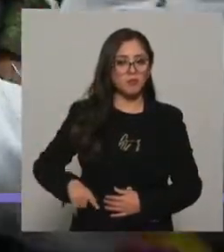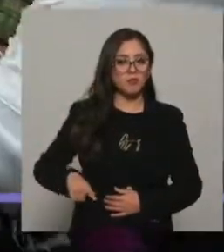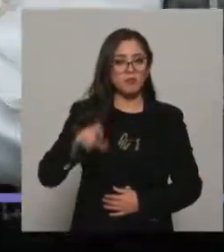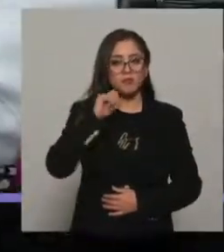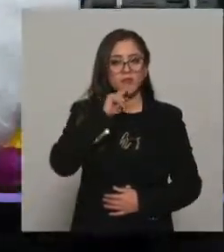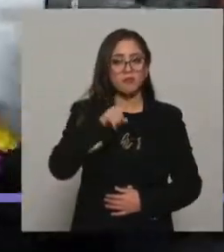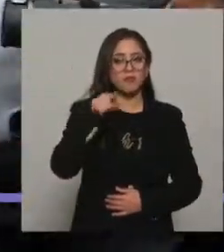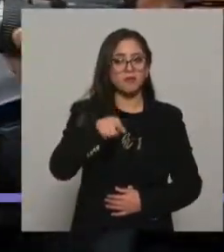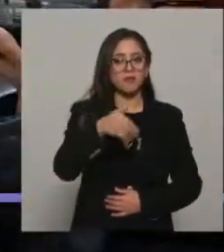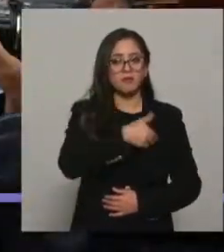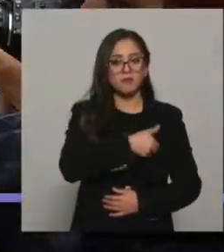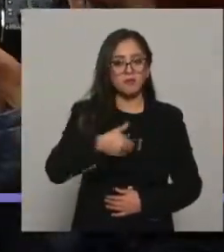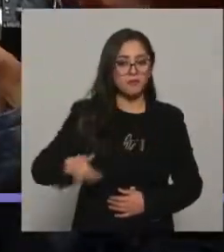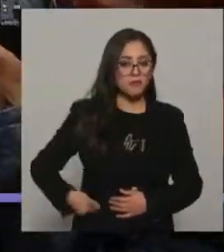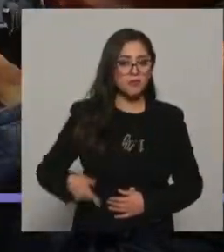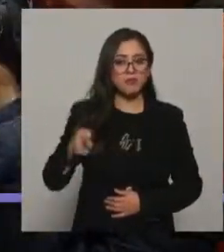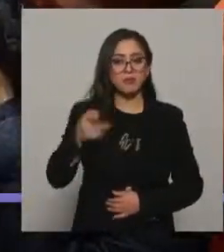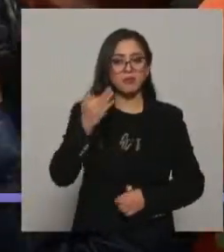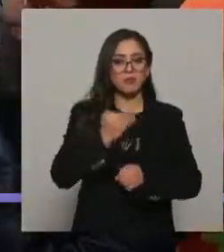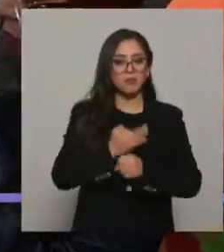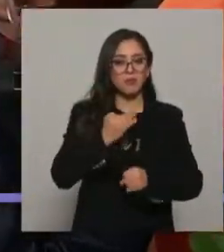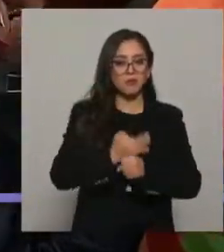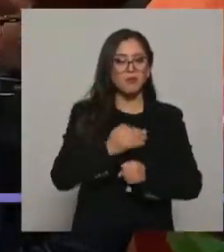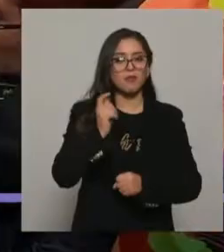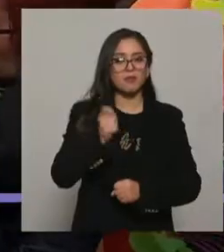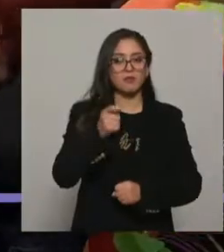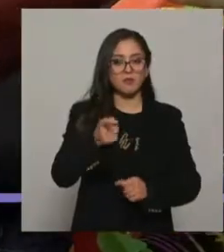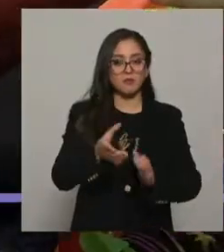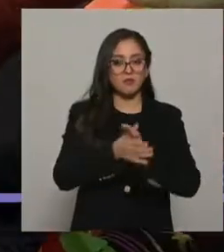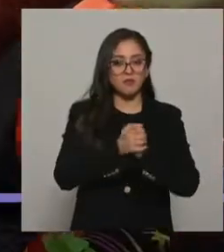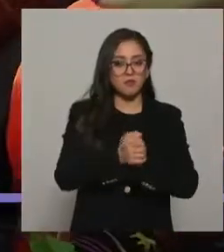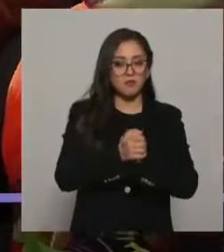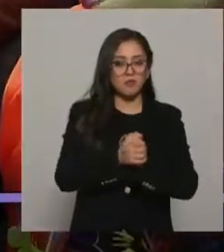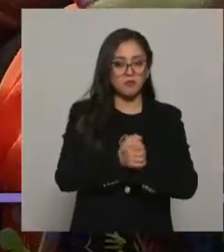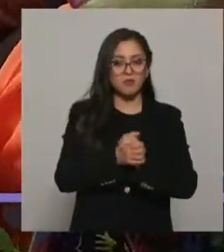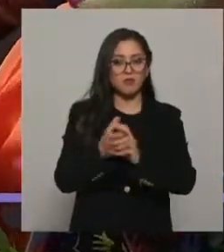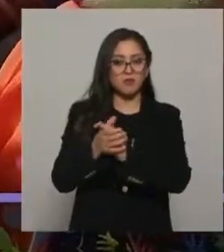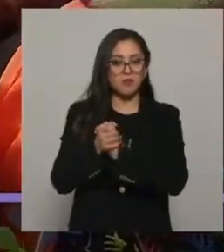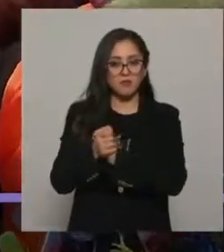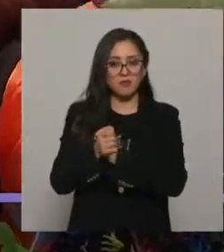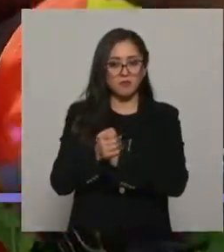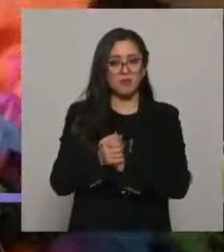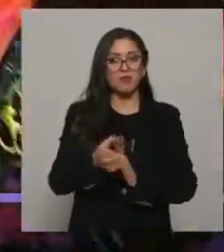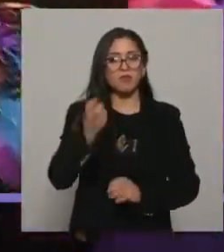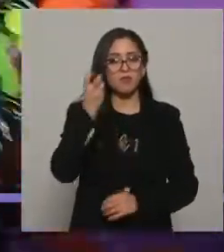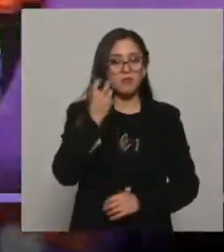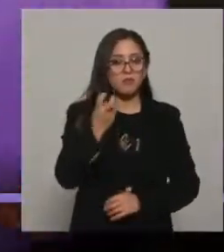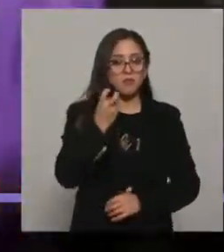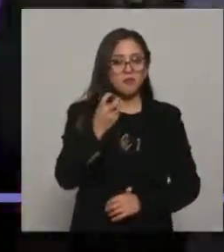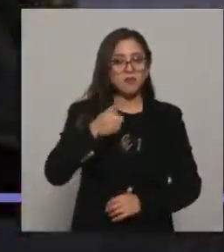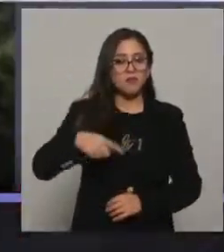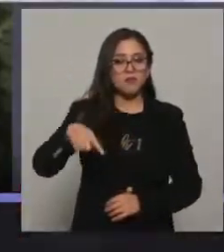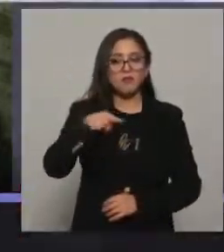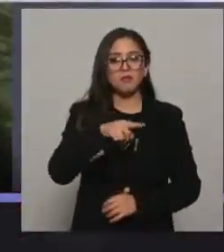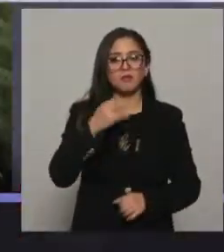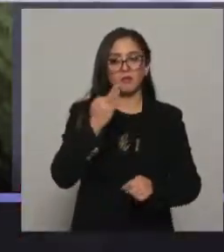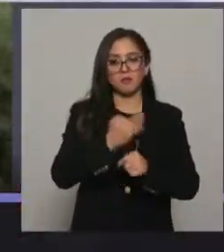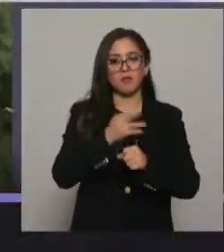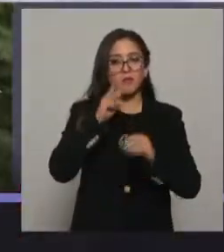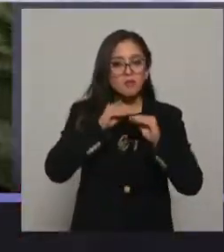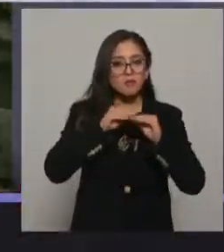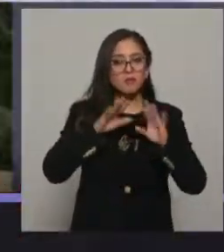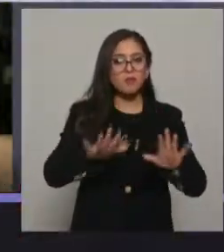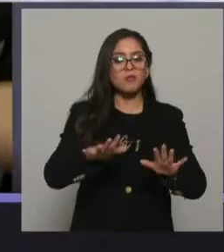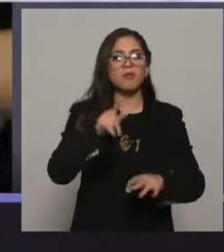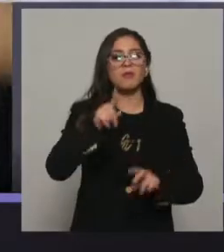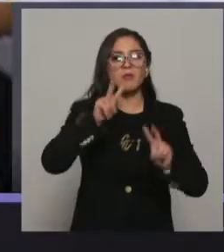el presidente. Usted puede ver que lo están saludando mano a mano y es parte de lo que están ocurriendo. Esto como parte de